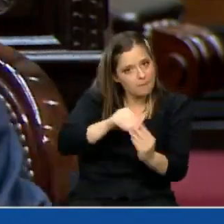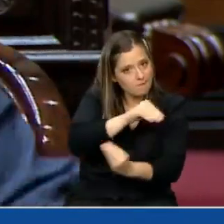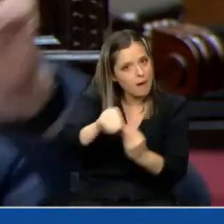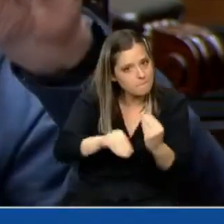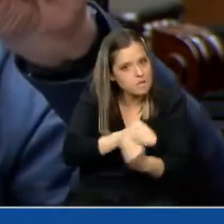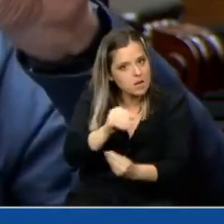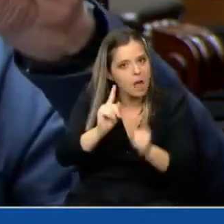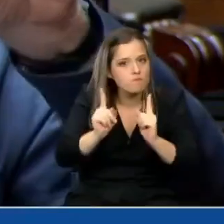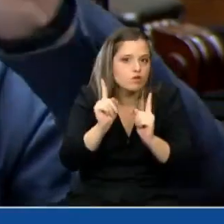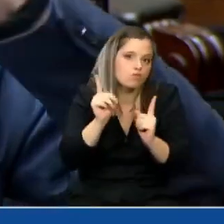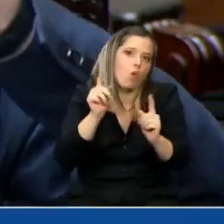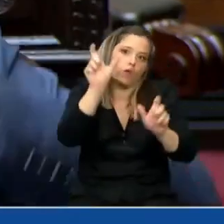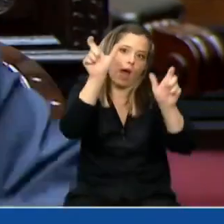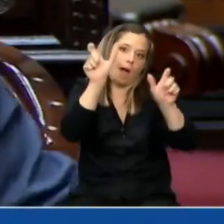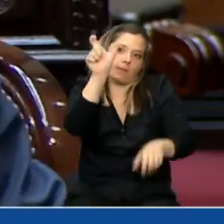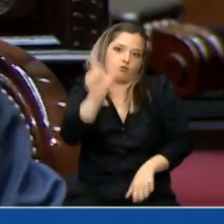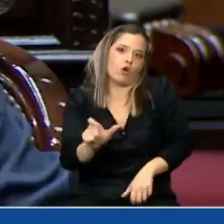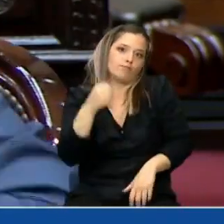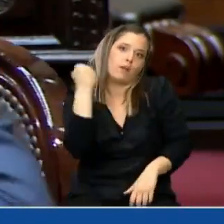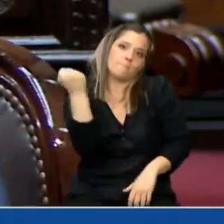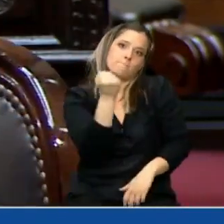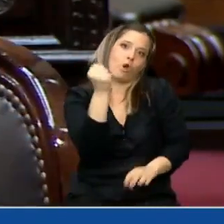dictaduras, prestigio,